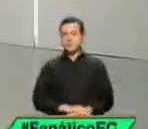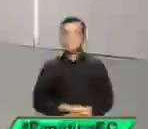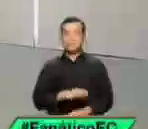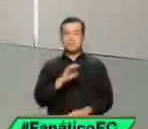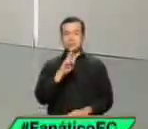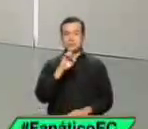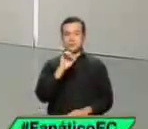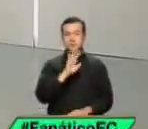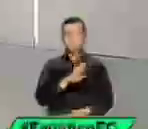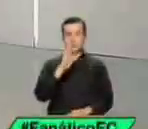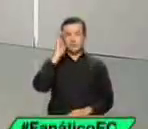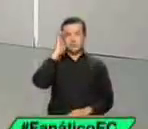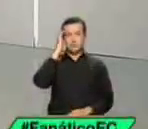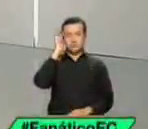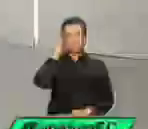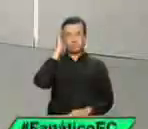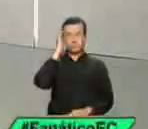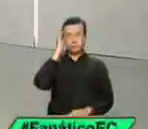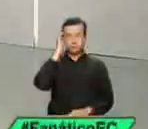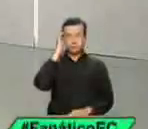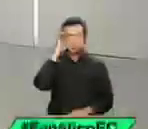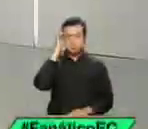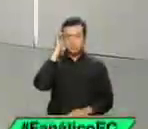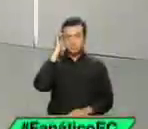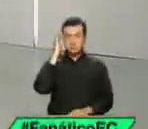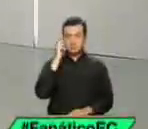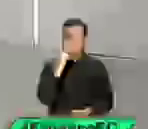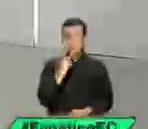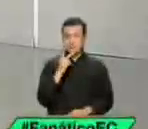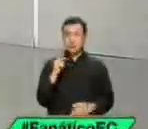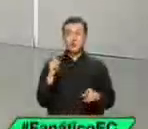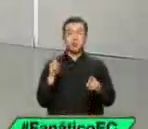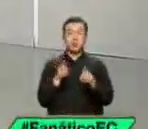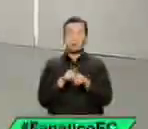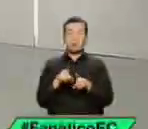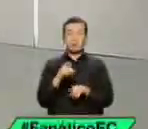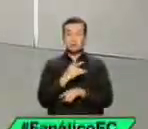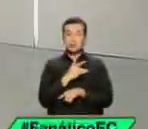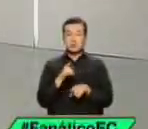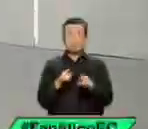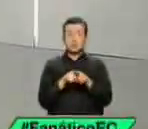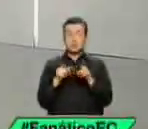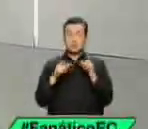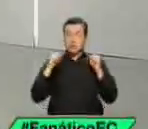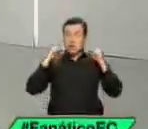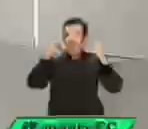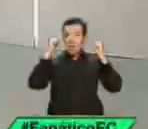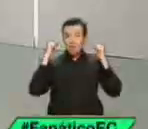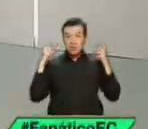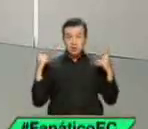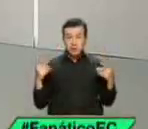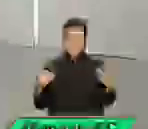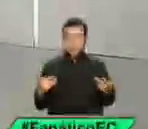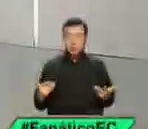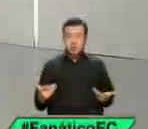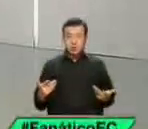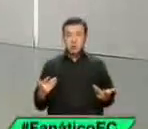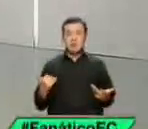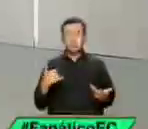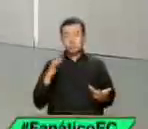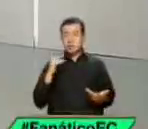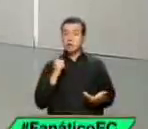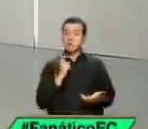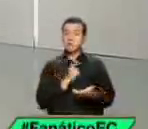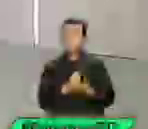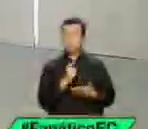y su preocupación es casi a la par de lo que está sintiendo una hinchada que exige resultados y que en esta ocasión va con una presión